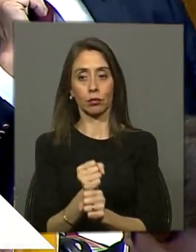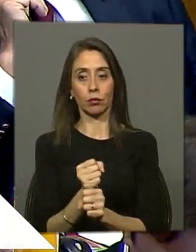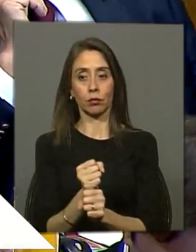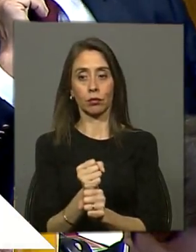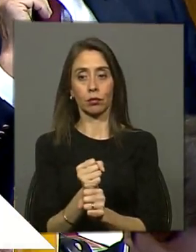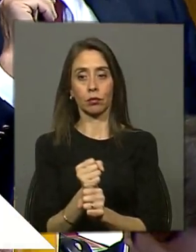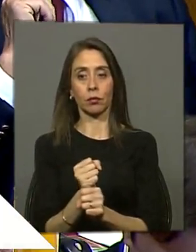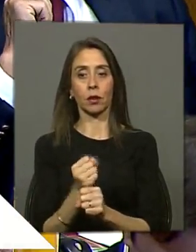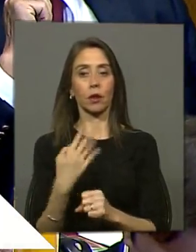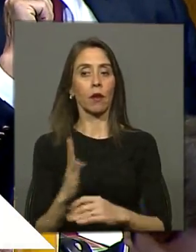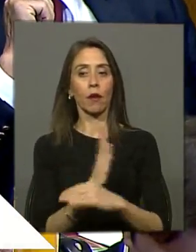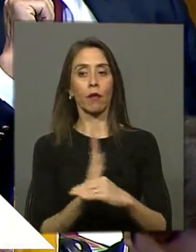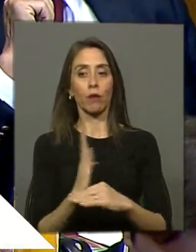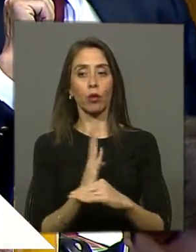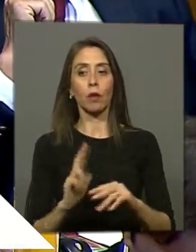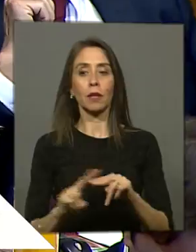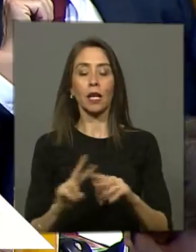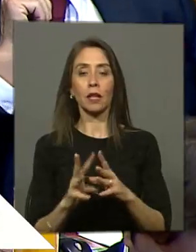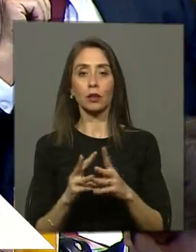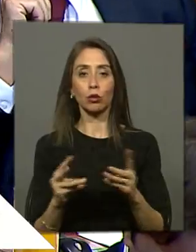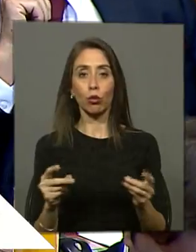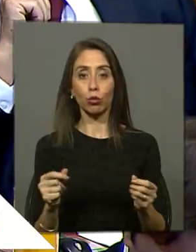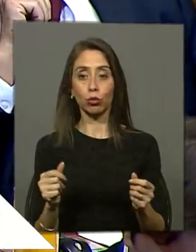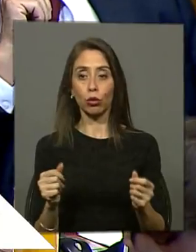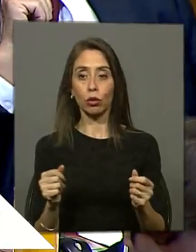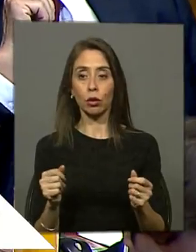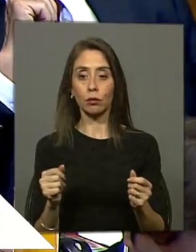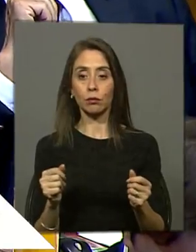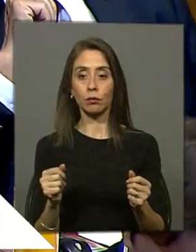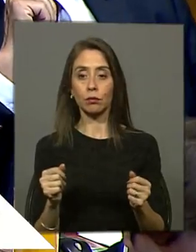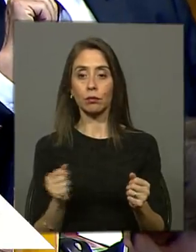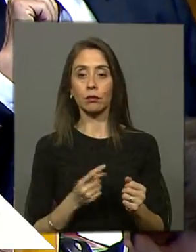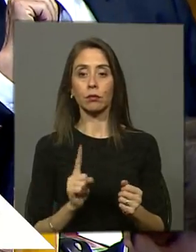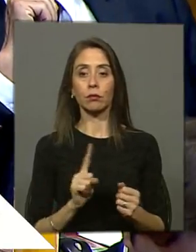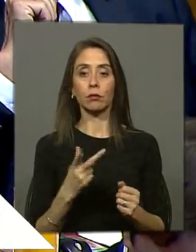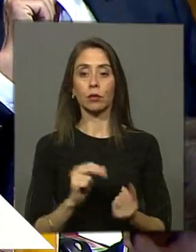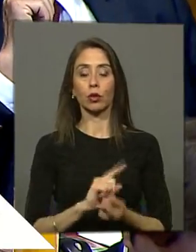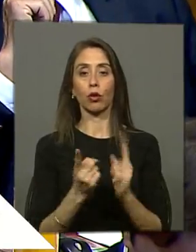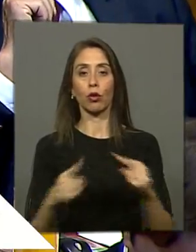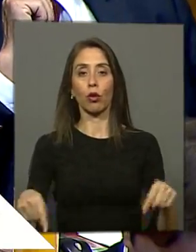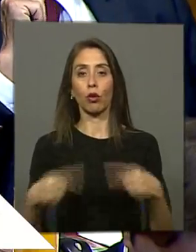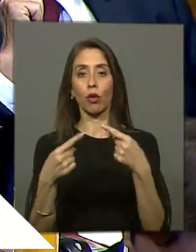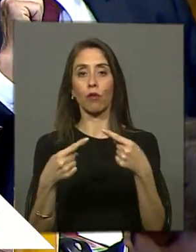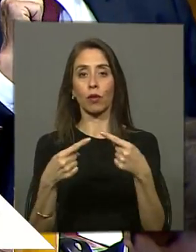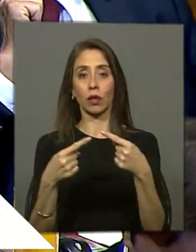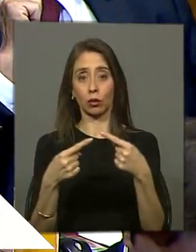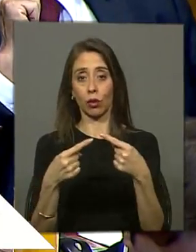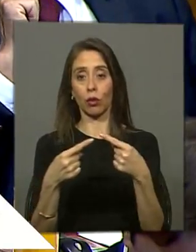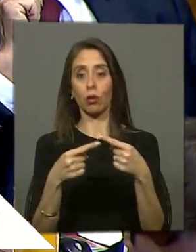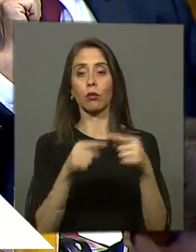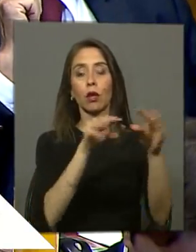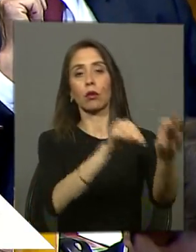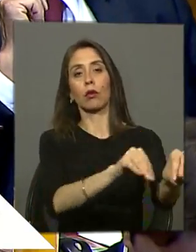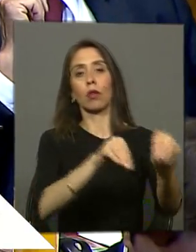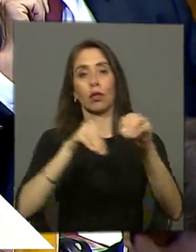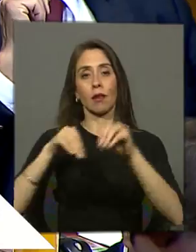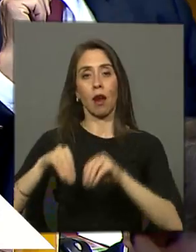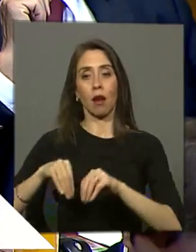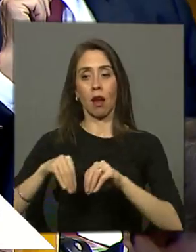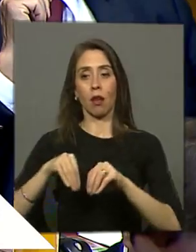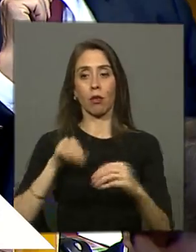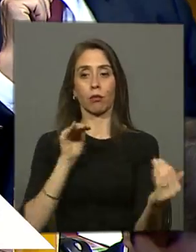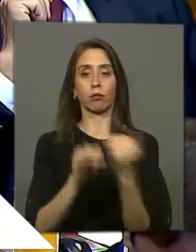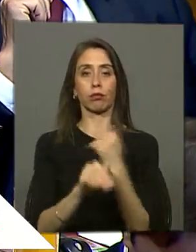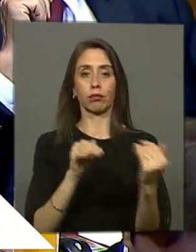fundamental que esto esté solucionado para que no se generen conflictos en los desplazamientos por esas vías